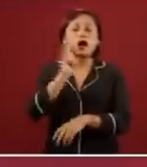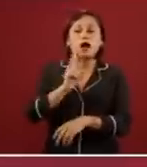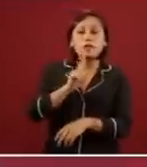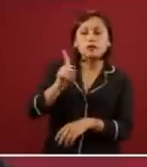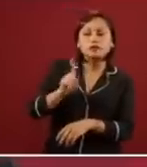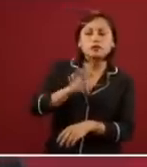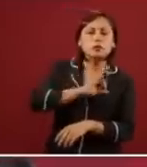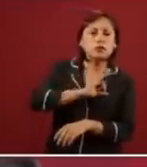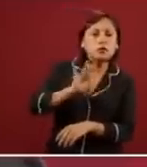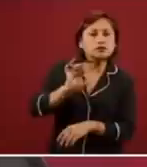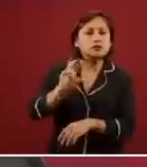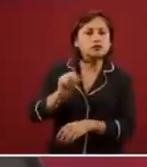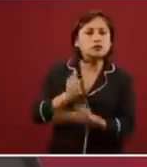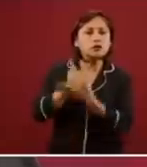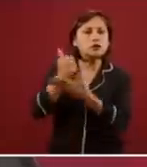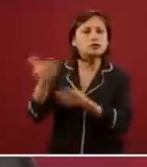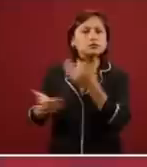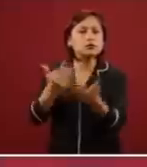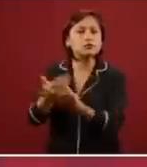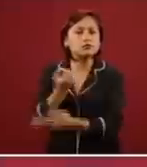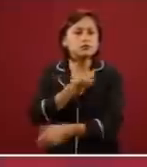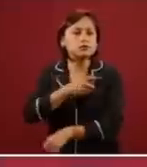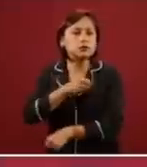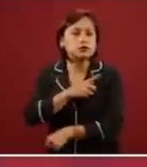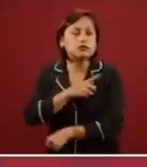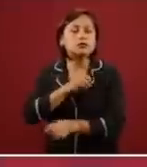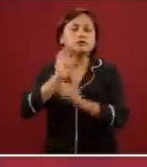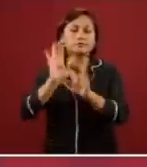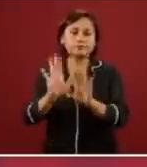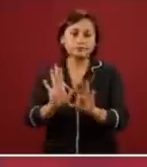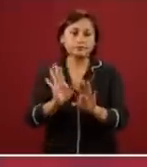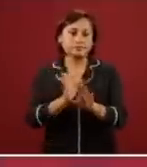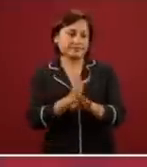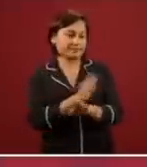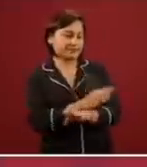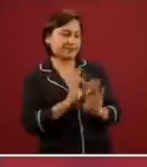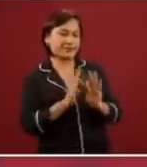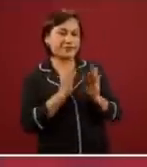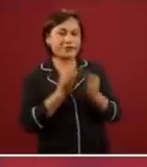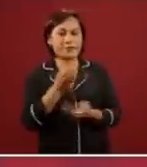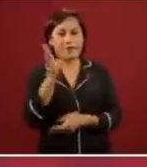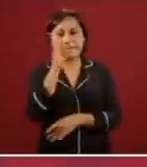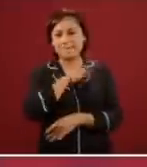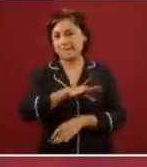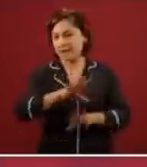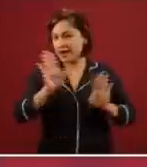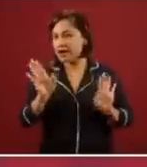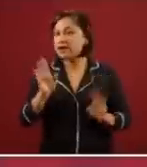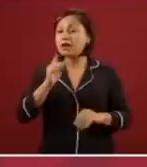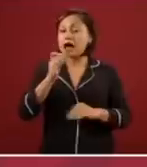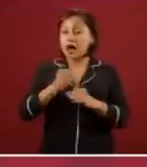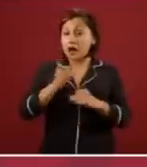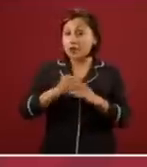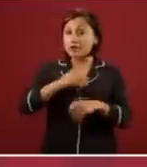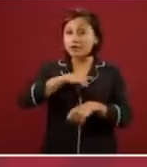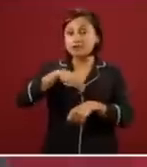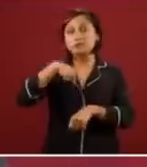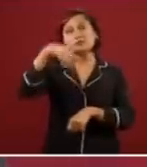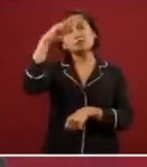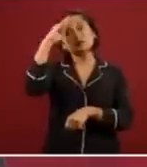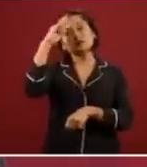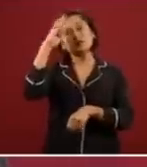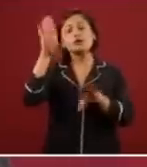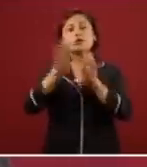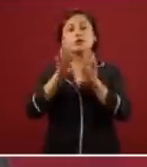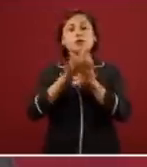Entonces, estamos trabajando justo con este tema, porque creemos que también la ampliación de